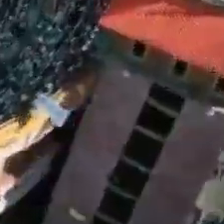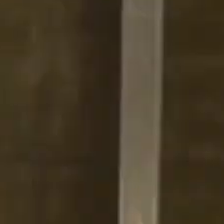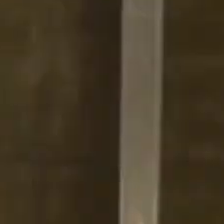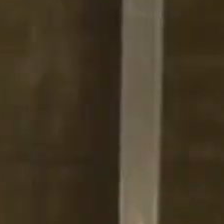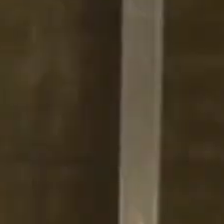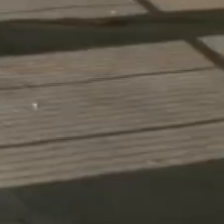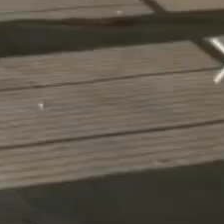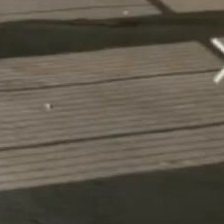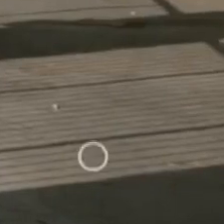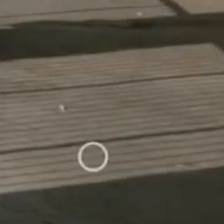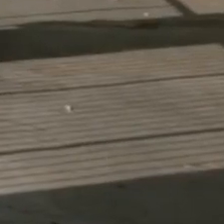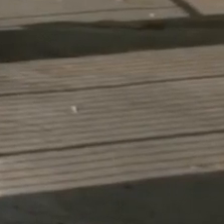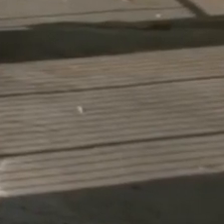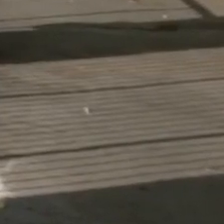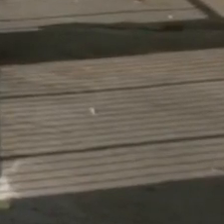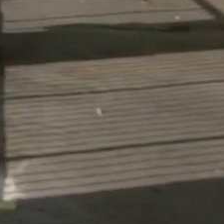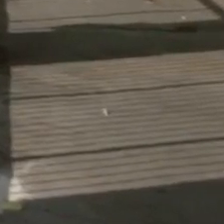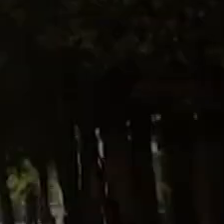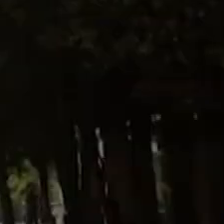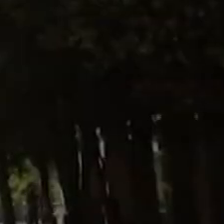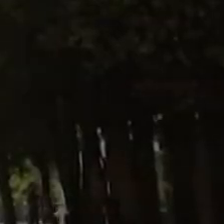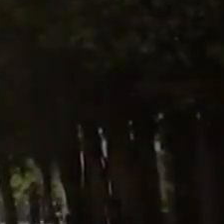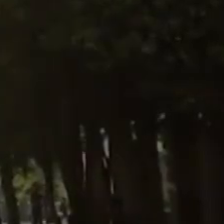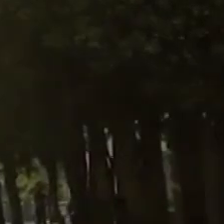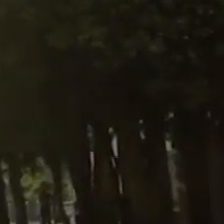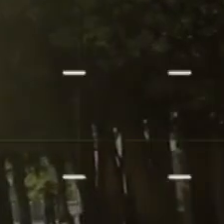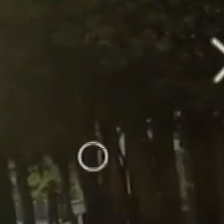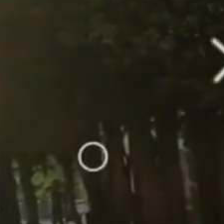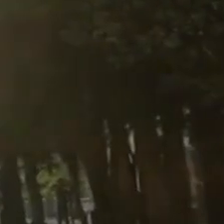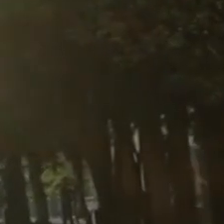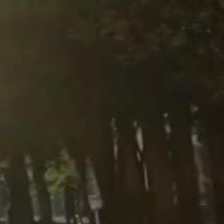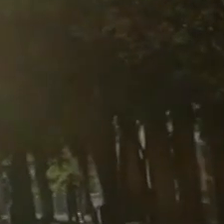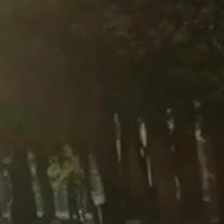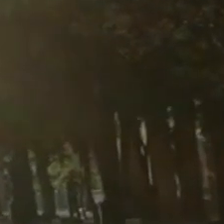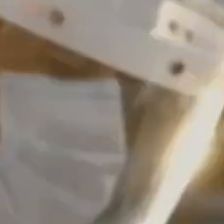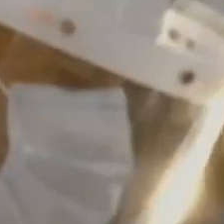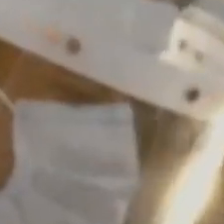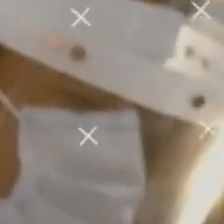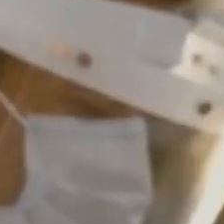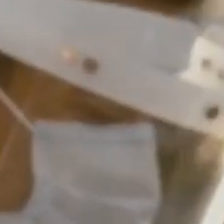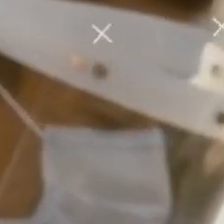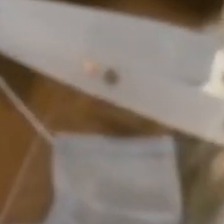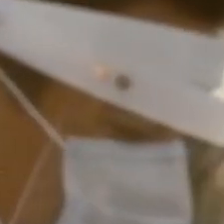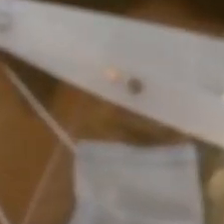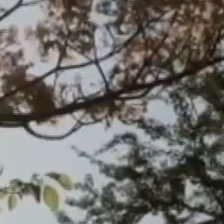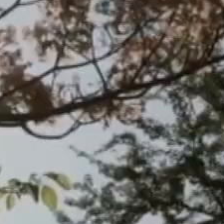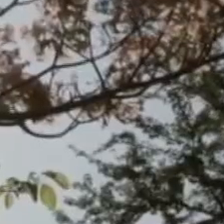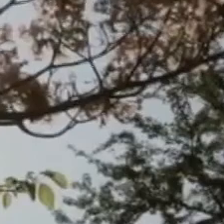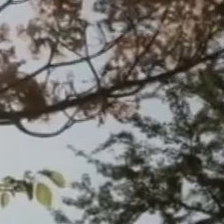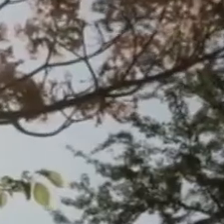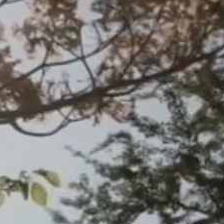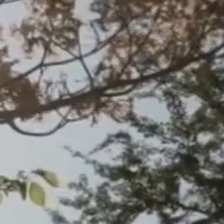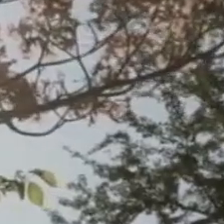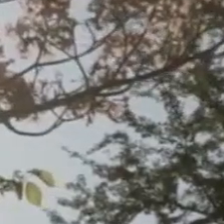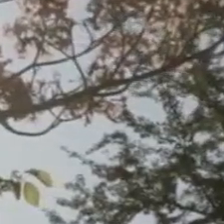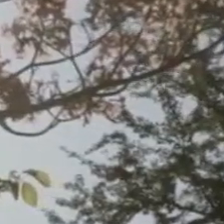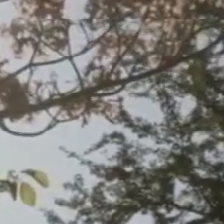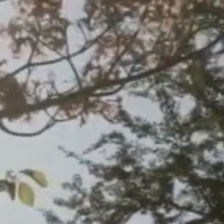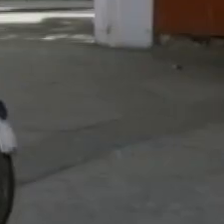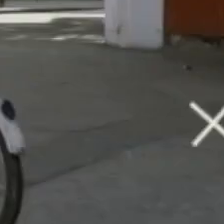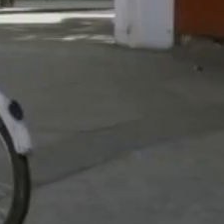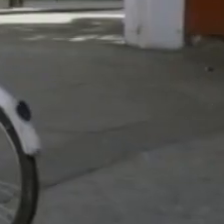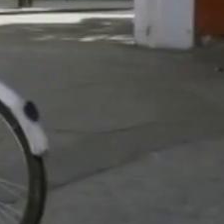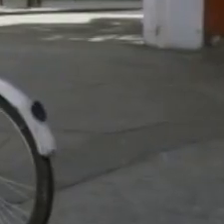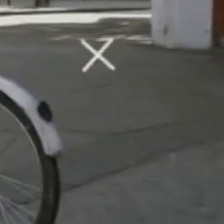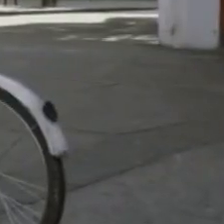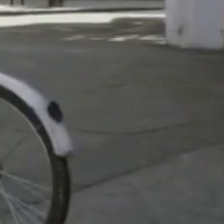Marcos. El domingo 19 y miércoles 23, el COVID ha cambiado todo. Así lo vemos en